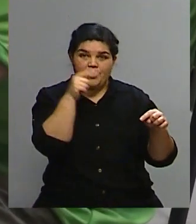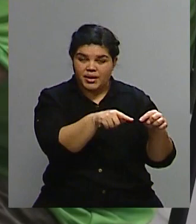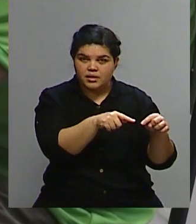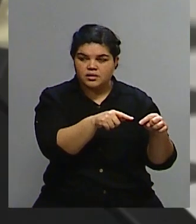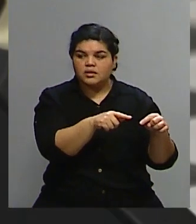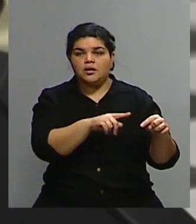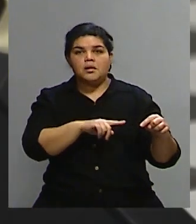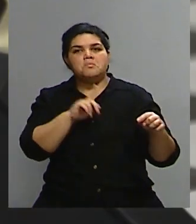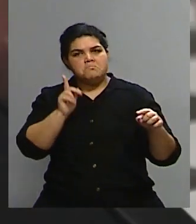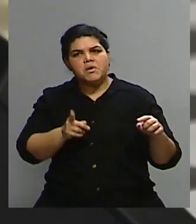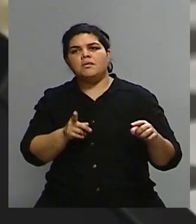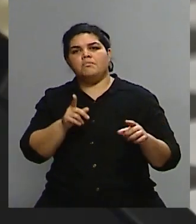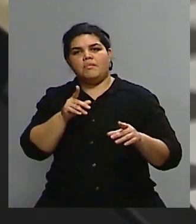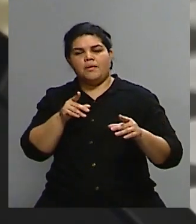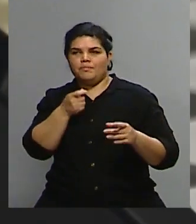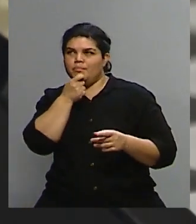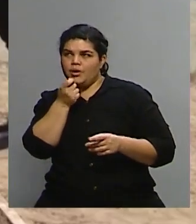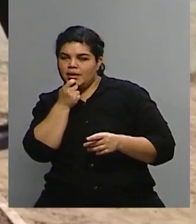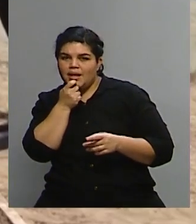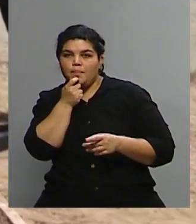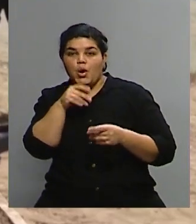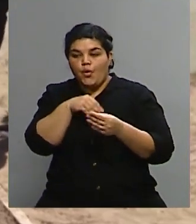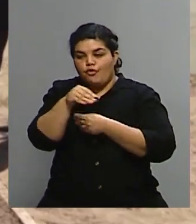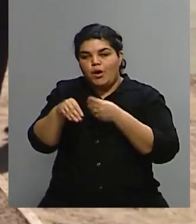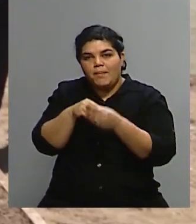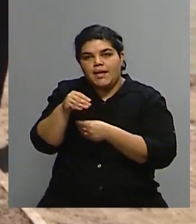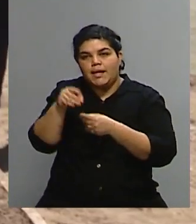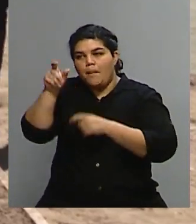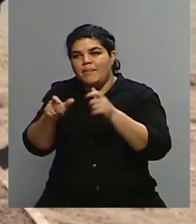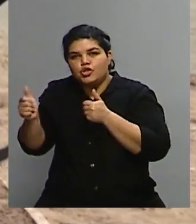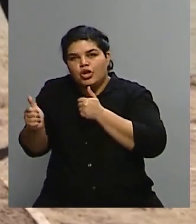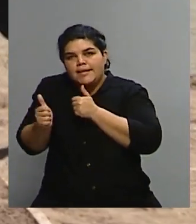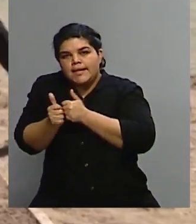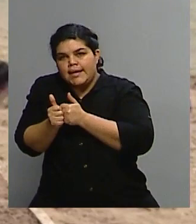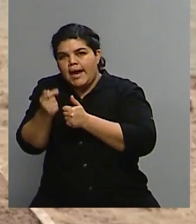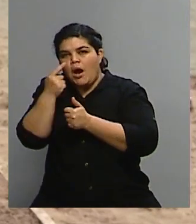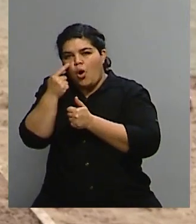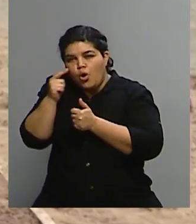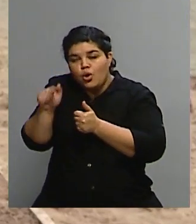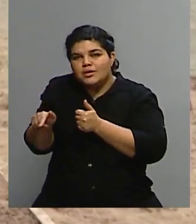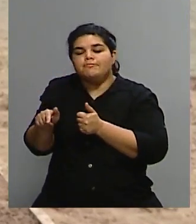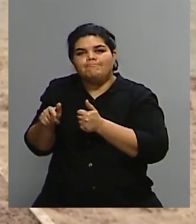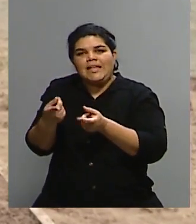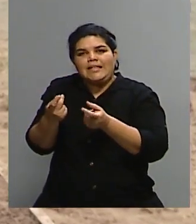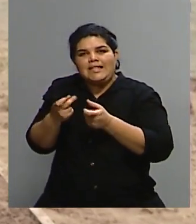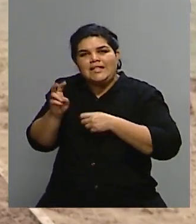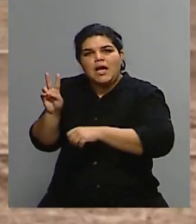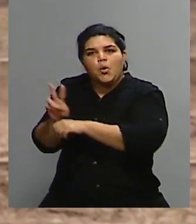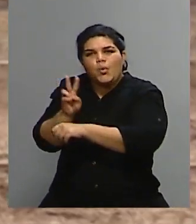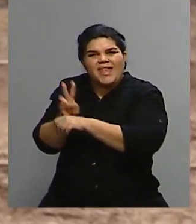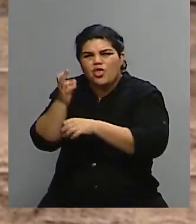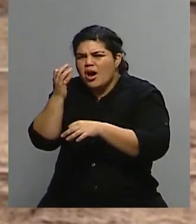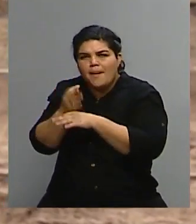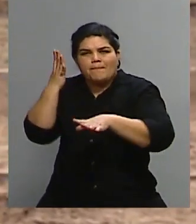o transitar una situación de que tenemos una persona cercana, un familiar que ya necesita cuidados mucho más